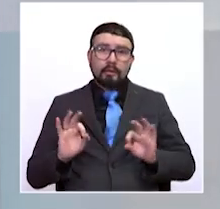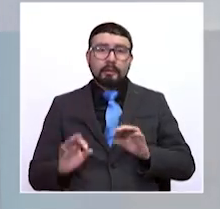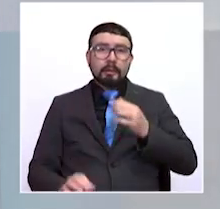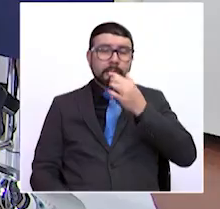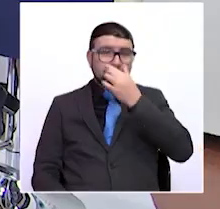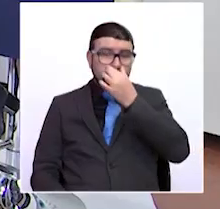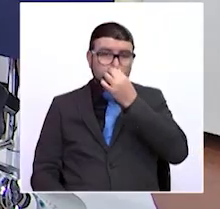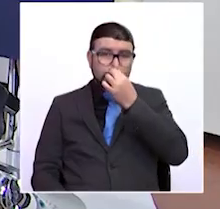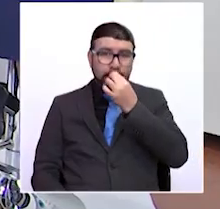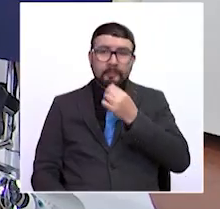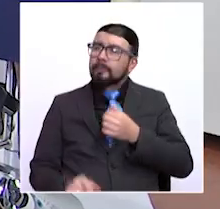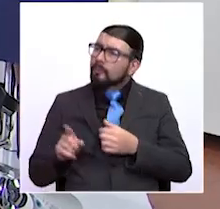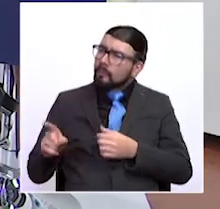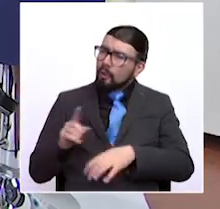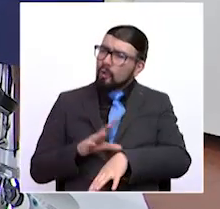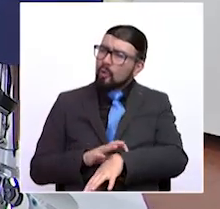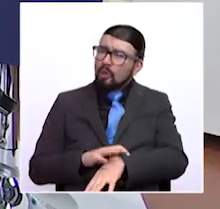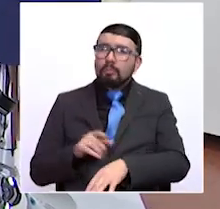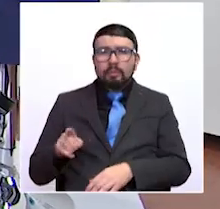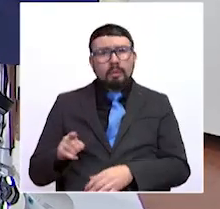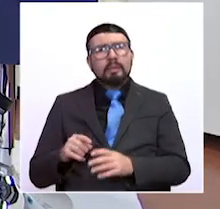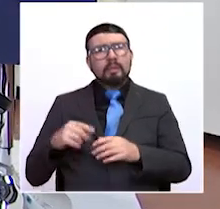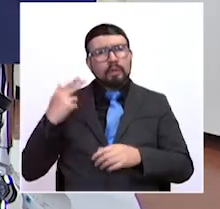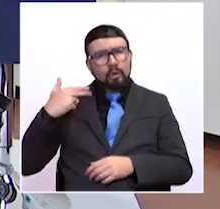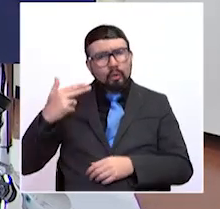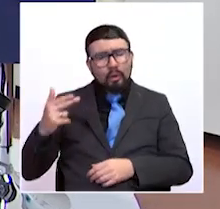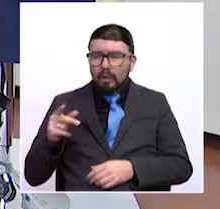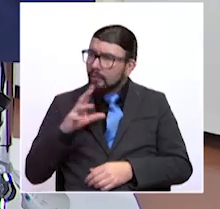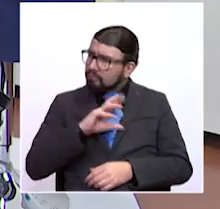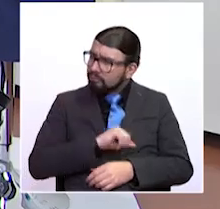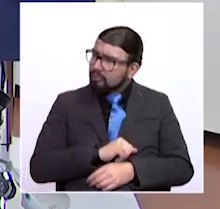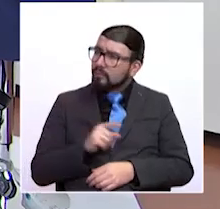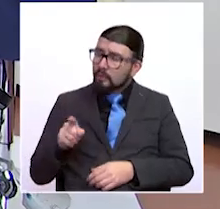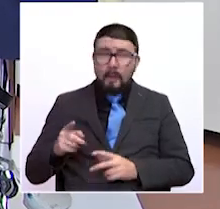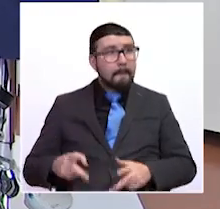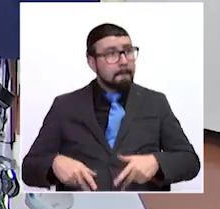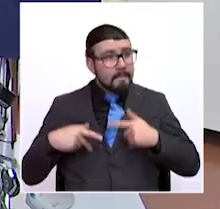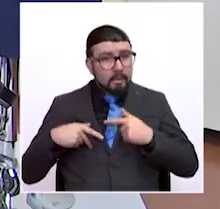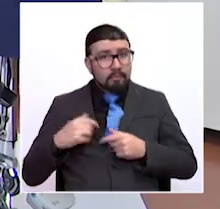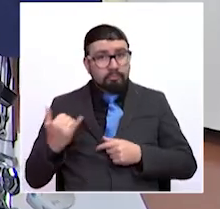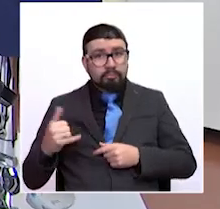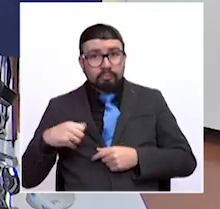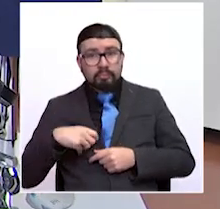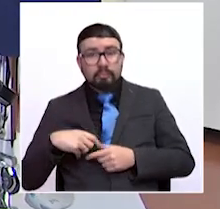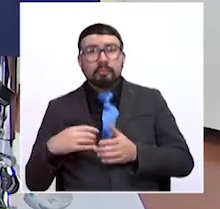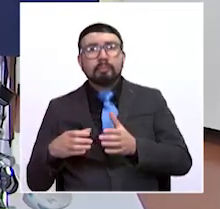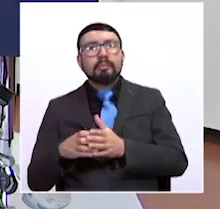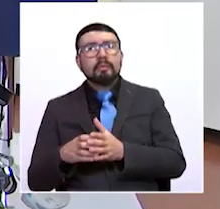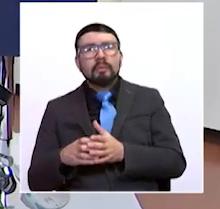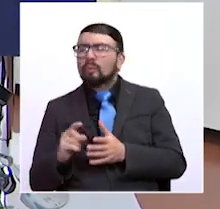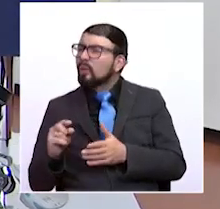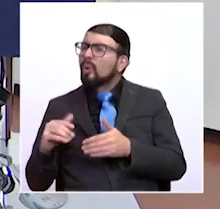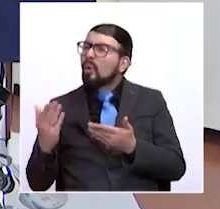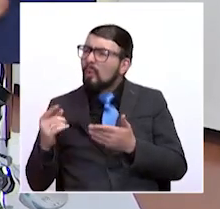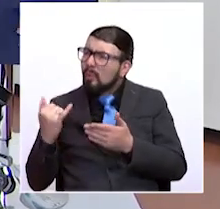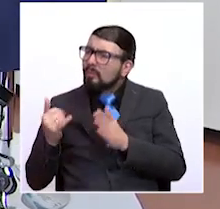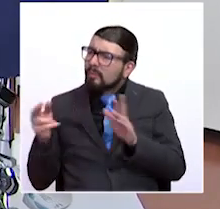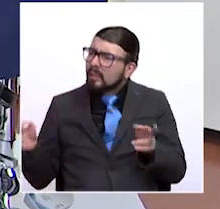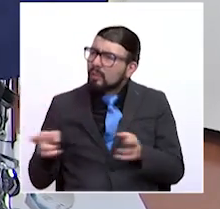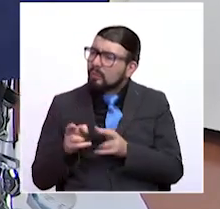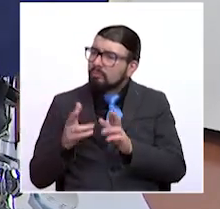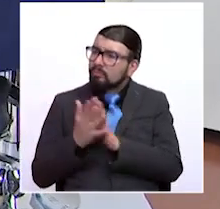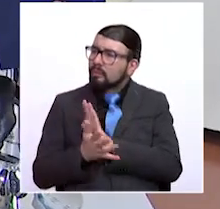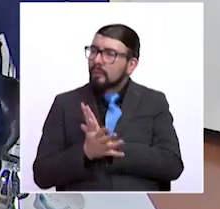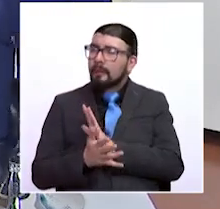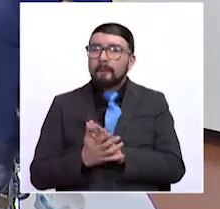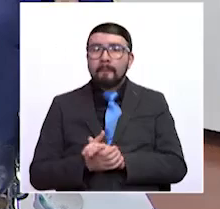Doctora Colombia, esa historia triste que ha vivido usted durante su vida como cirujana plástica, ¿cómo la podría resumir?